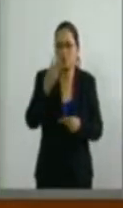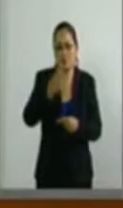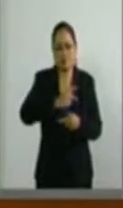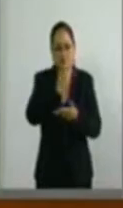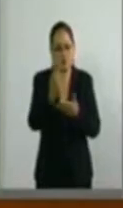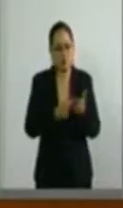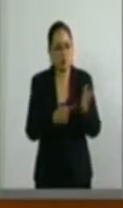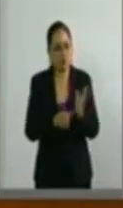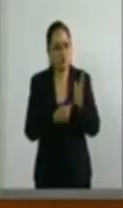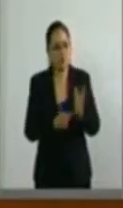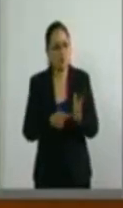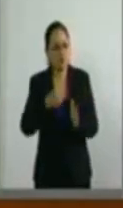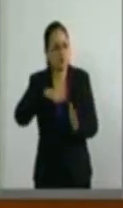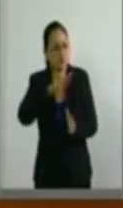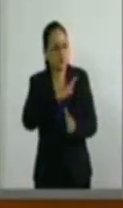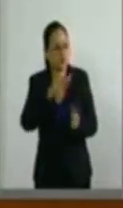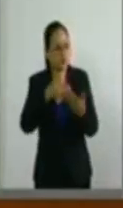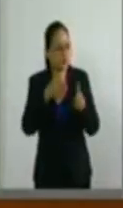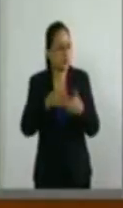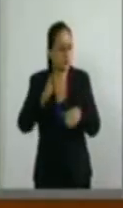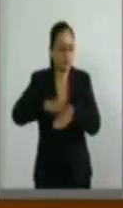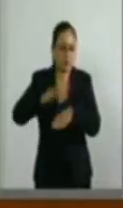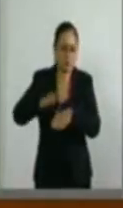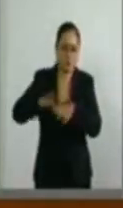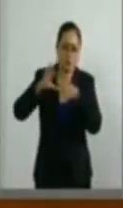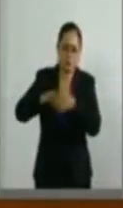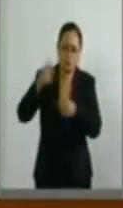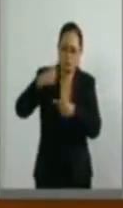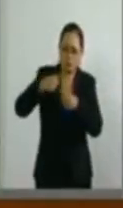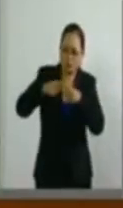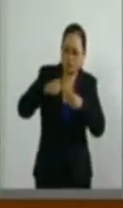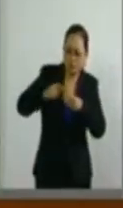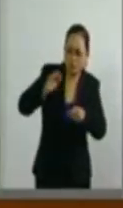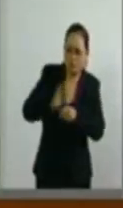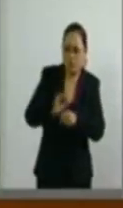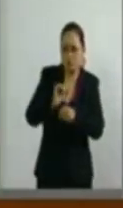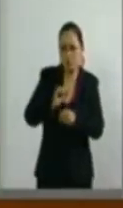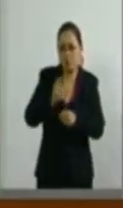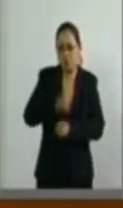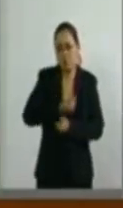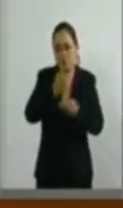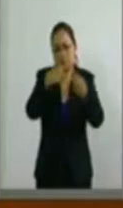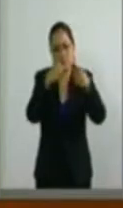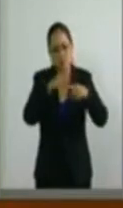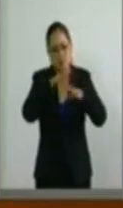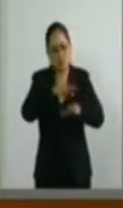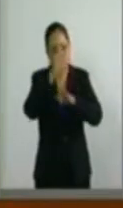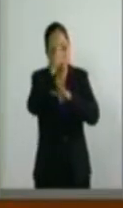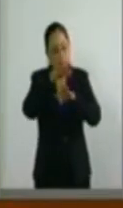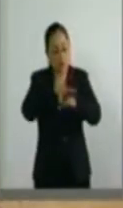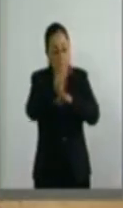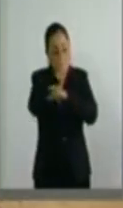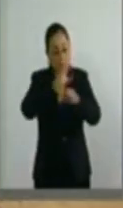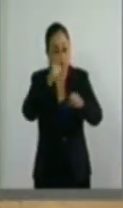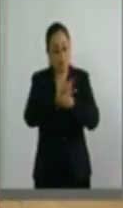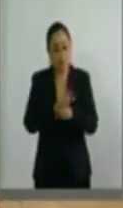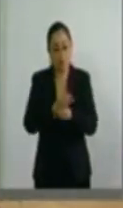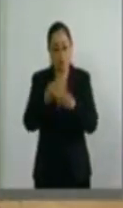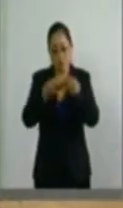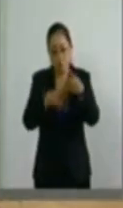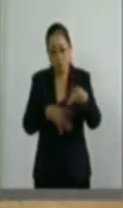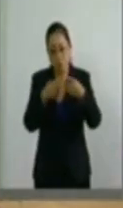instrumento podremos abrir un cauce a favor de la diversidad y la pluralidad de las expresiones culturales, siendo